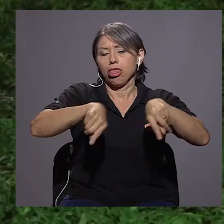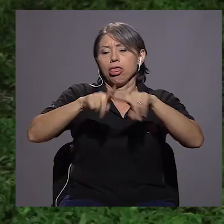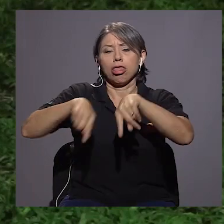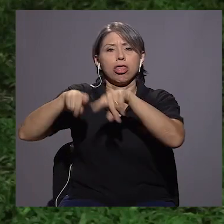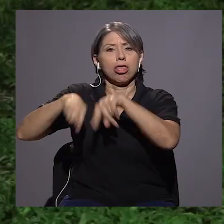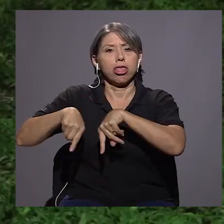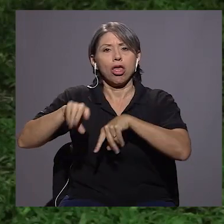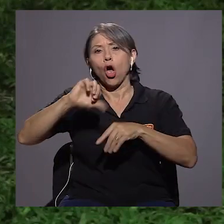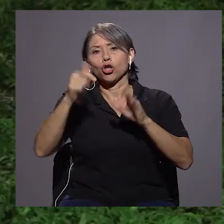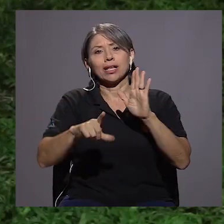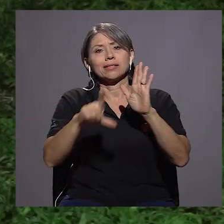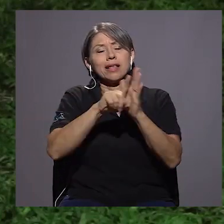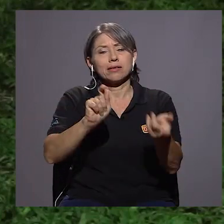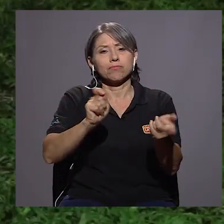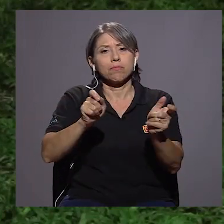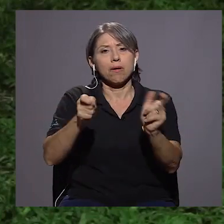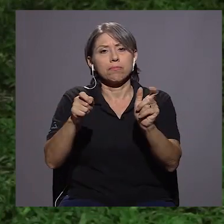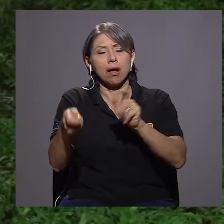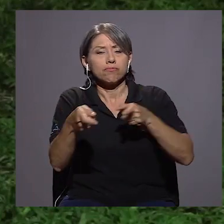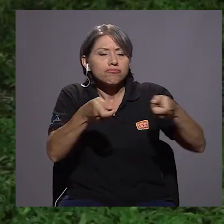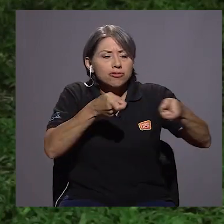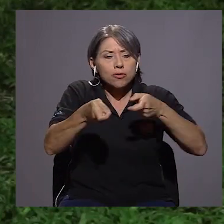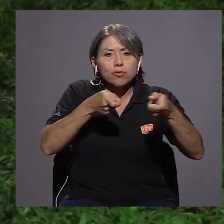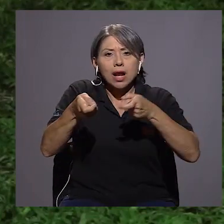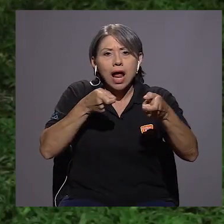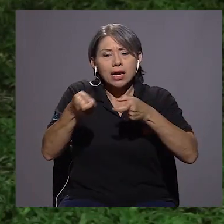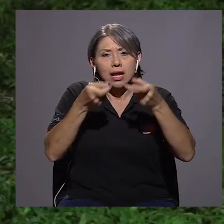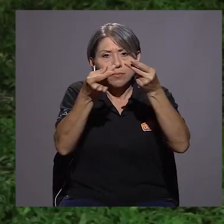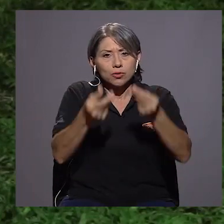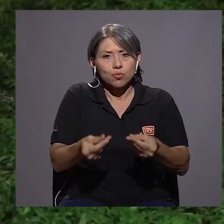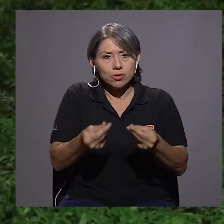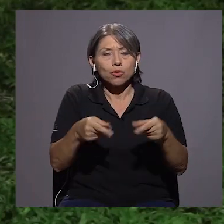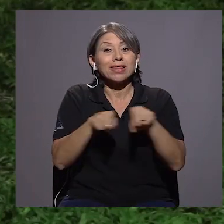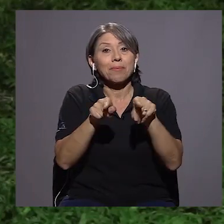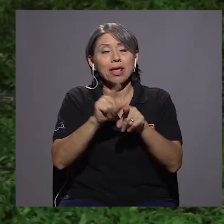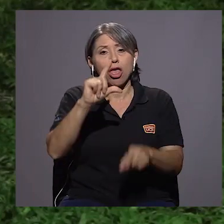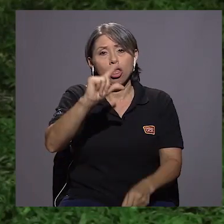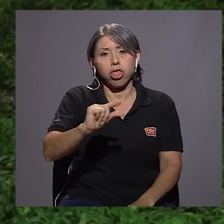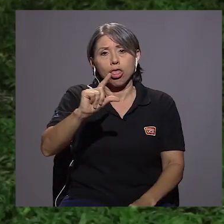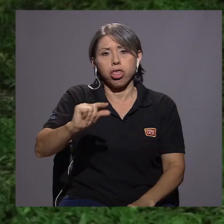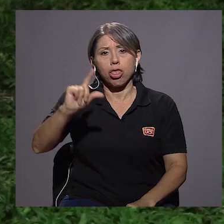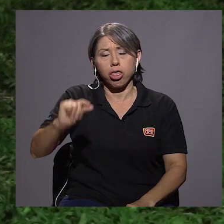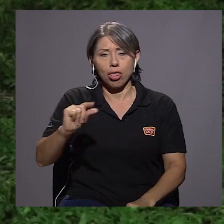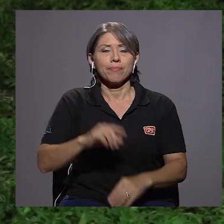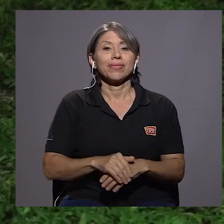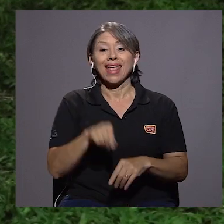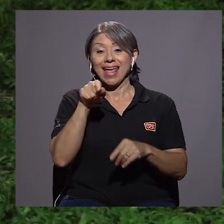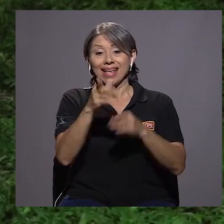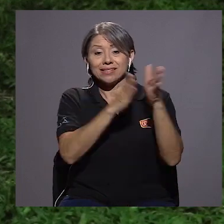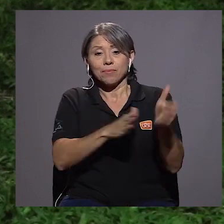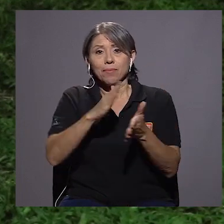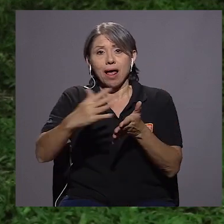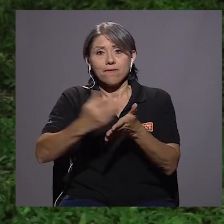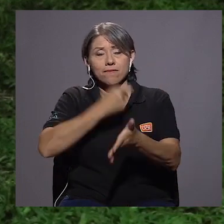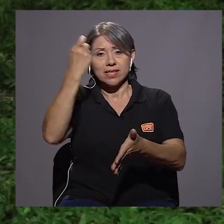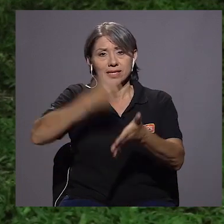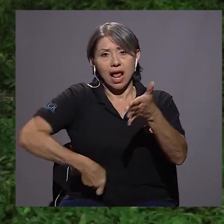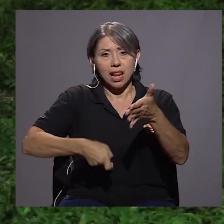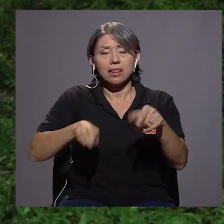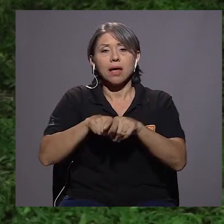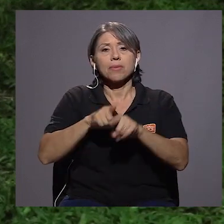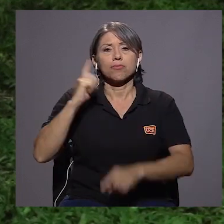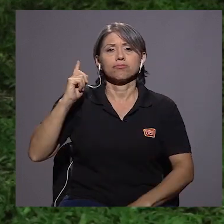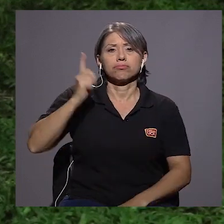se reforman también otras que empiezan a regular y a reducir el presupuesto a la educación pública. También, por ejemplo, este plan